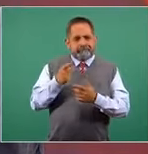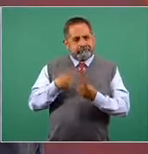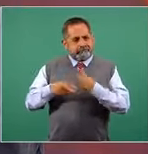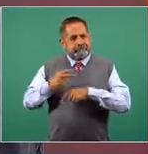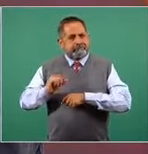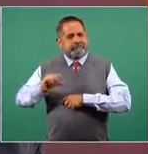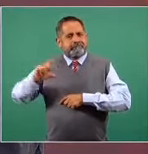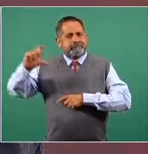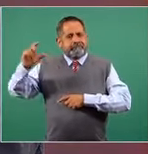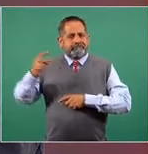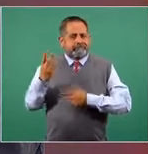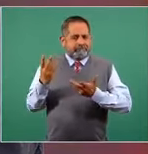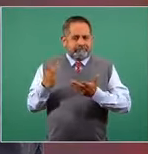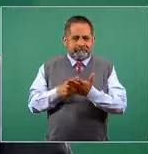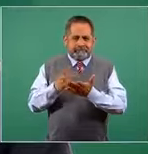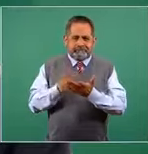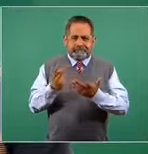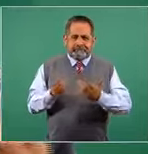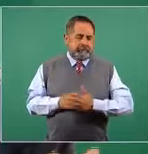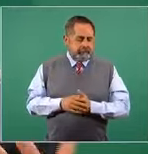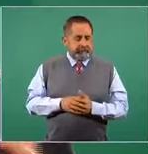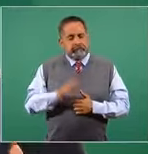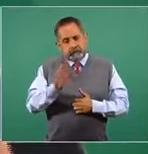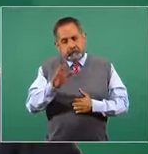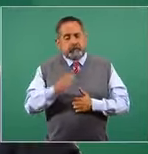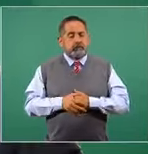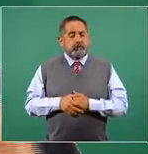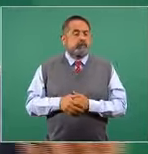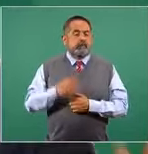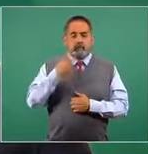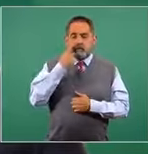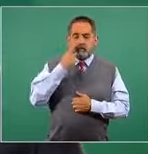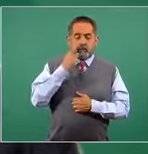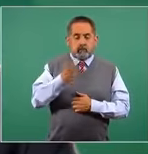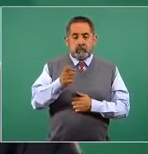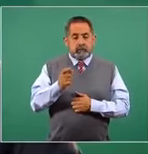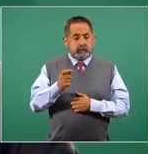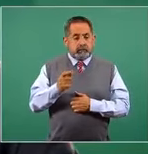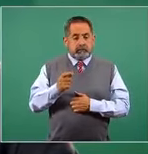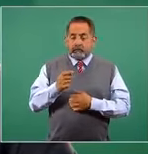importante que los distintos elementos de la